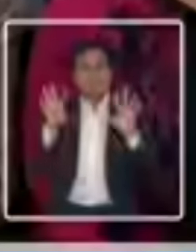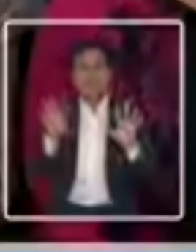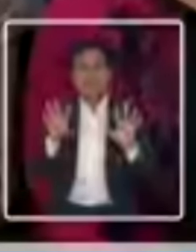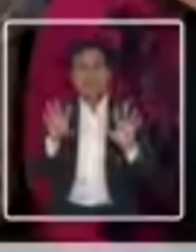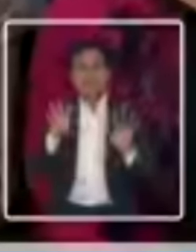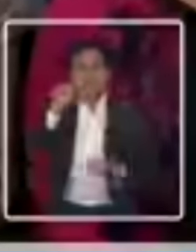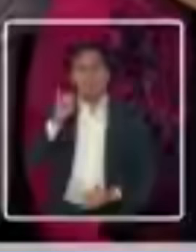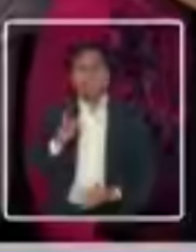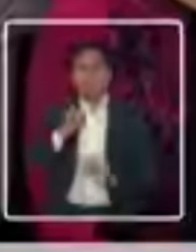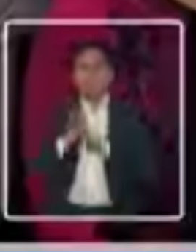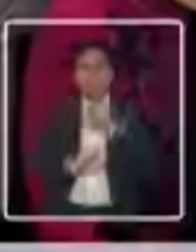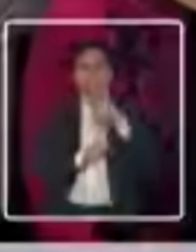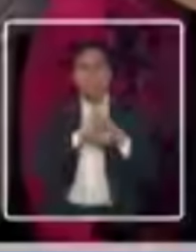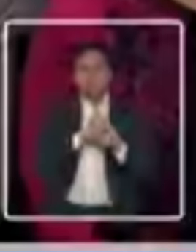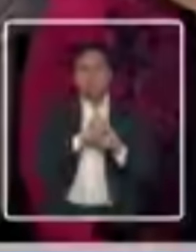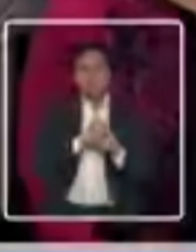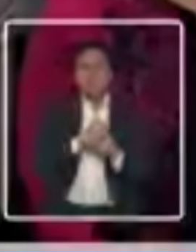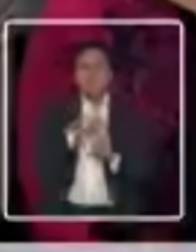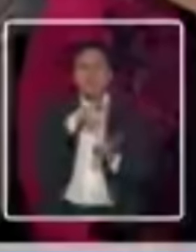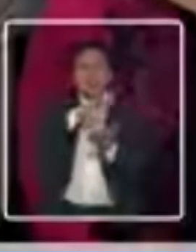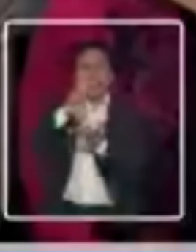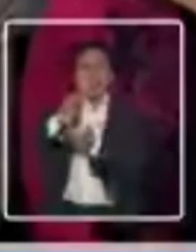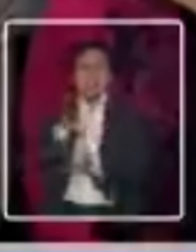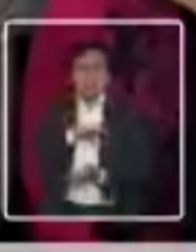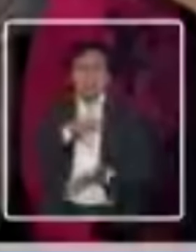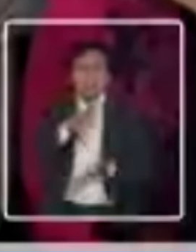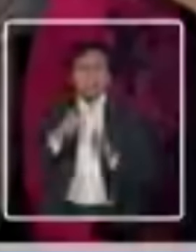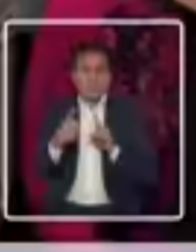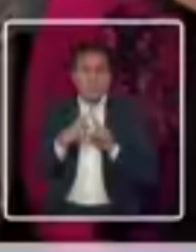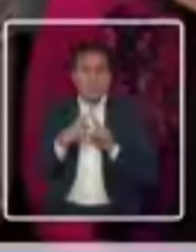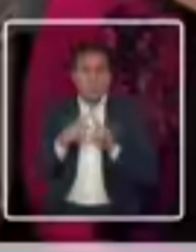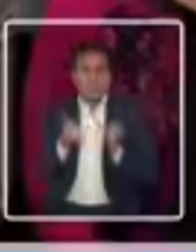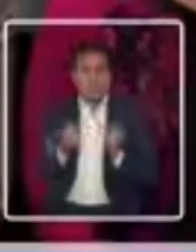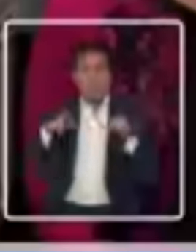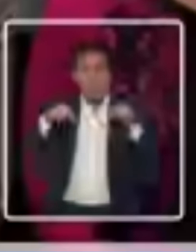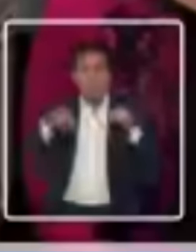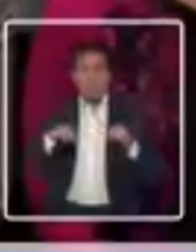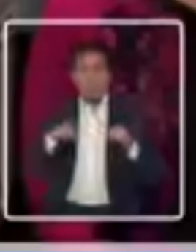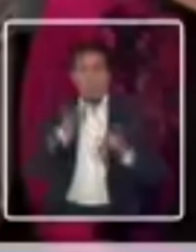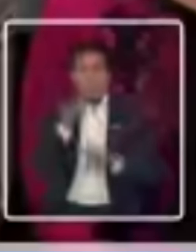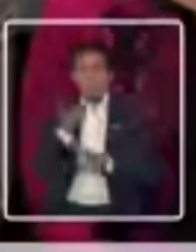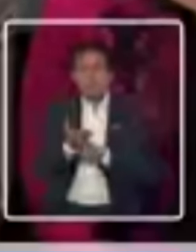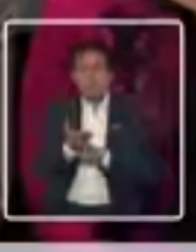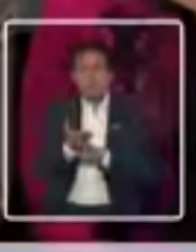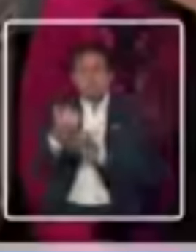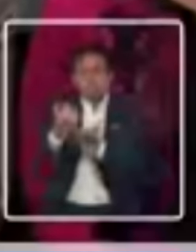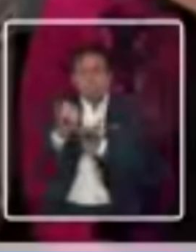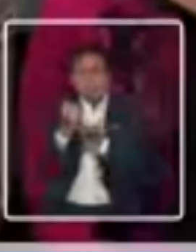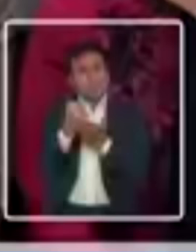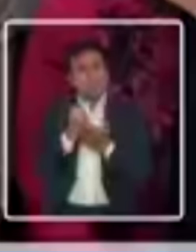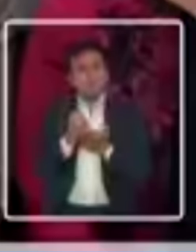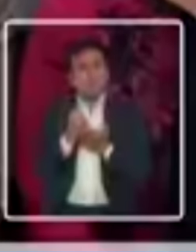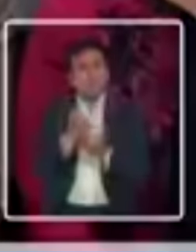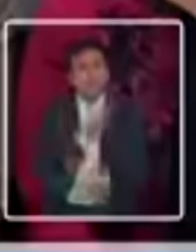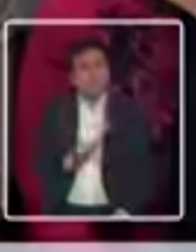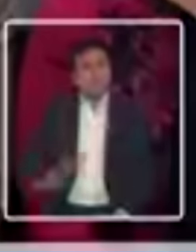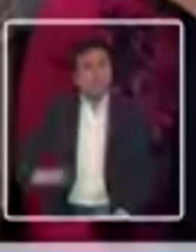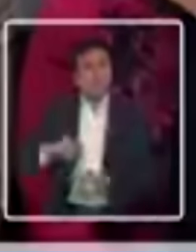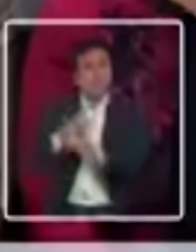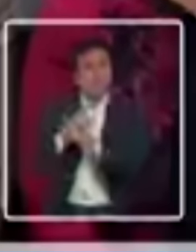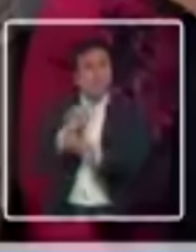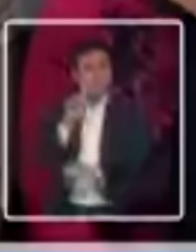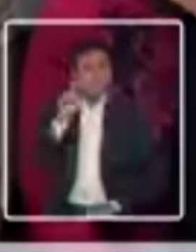distintas instancias internacionales en las que participa nuestro país. Hoy demandamos la colaboración del gobierno